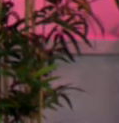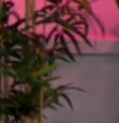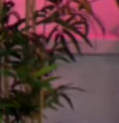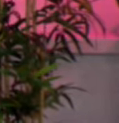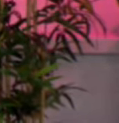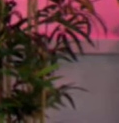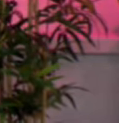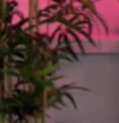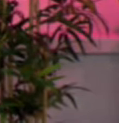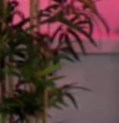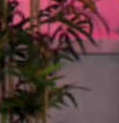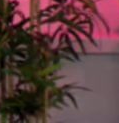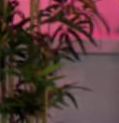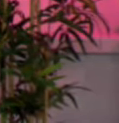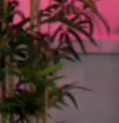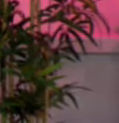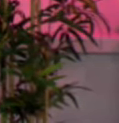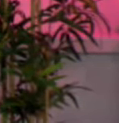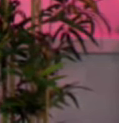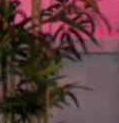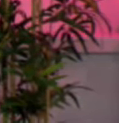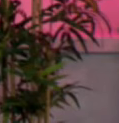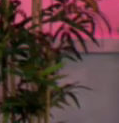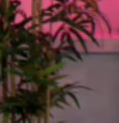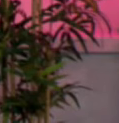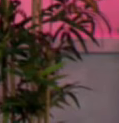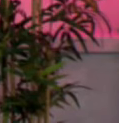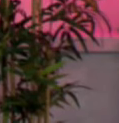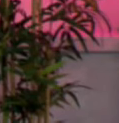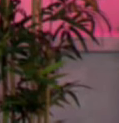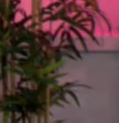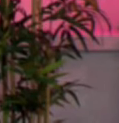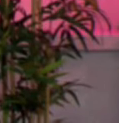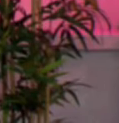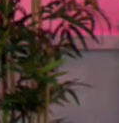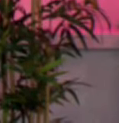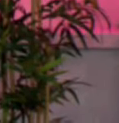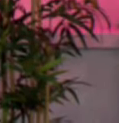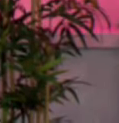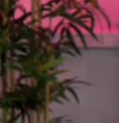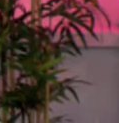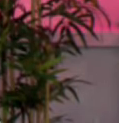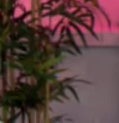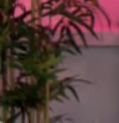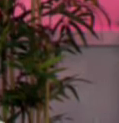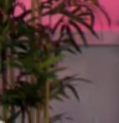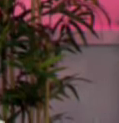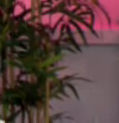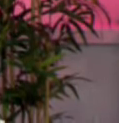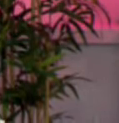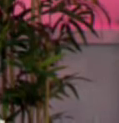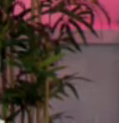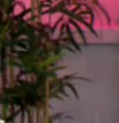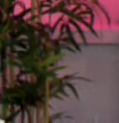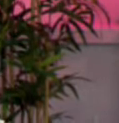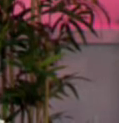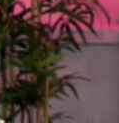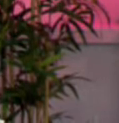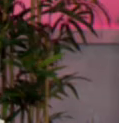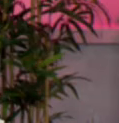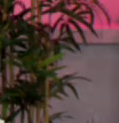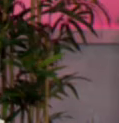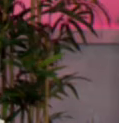novel, los científicos hacen constantemente nuevos descubrimientos. Por tal razón, es importante mantenernos siempre al tanto, bien